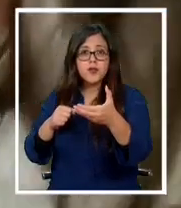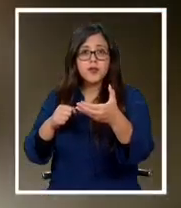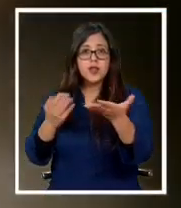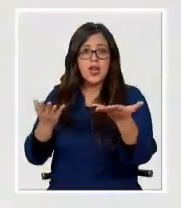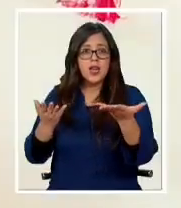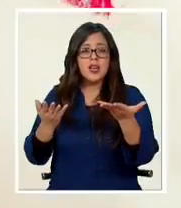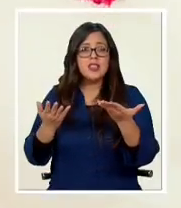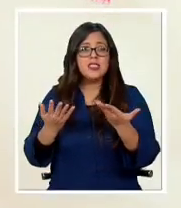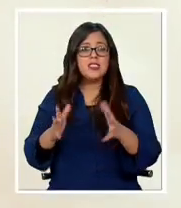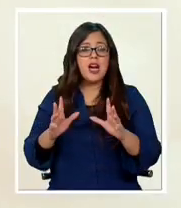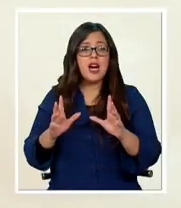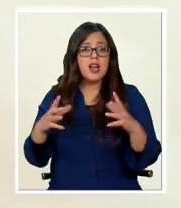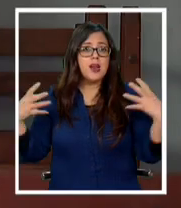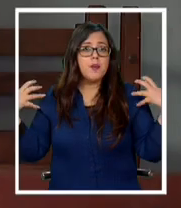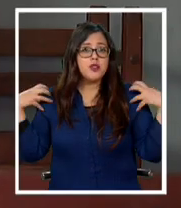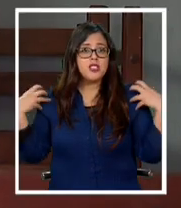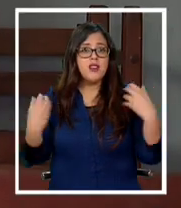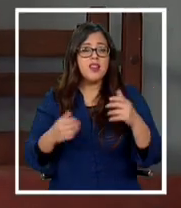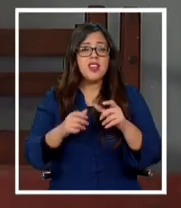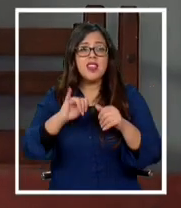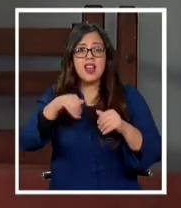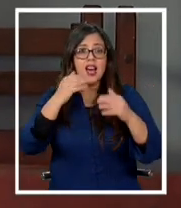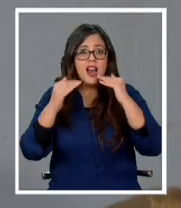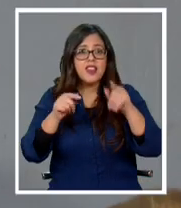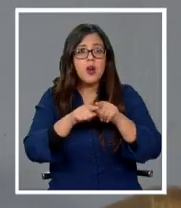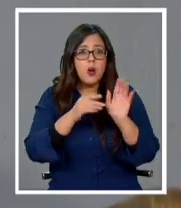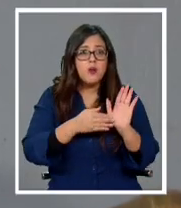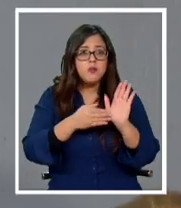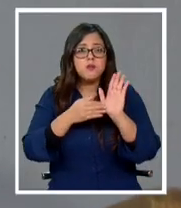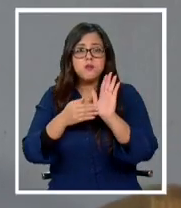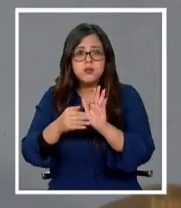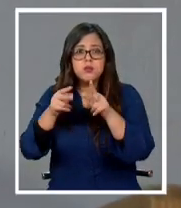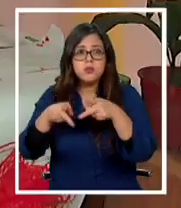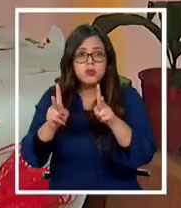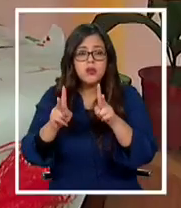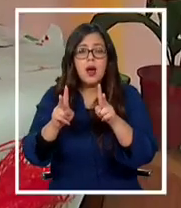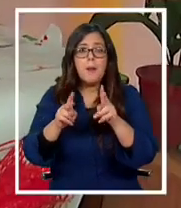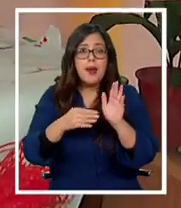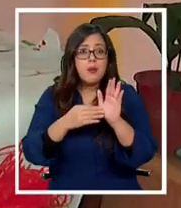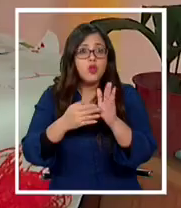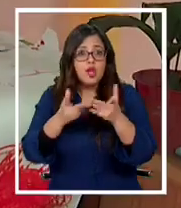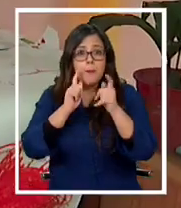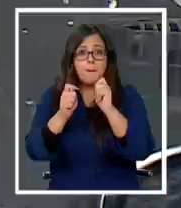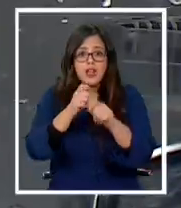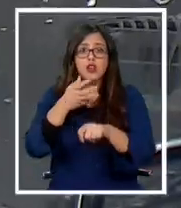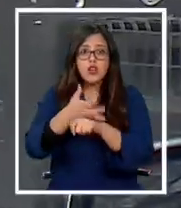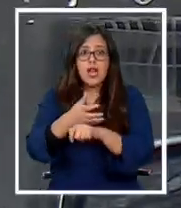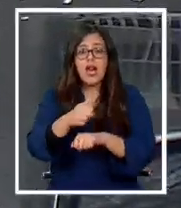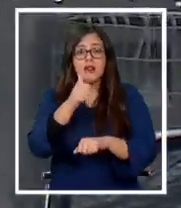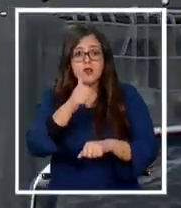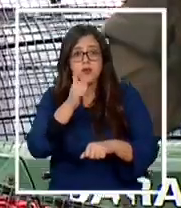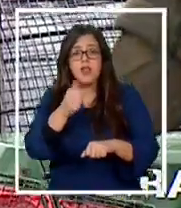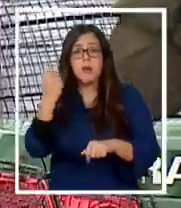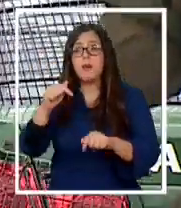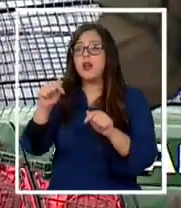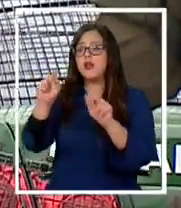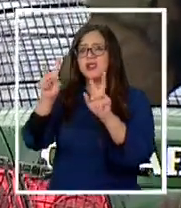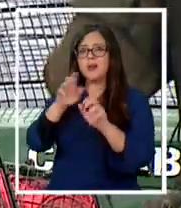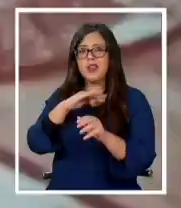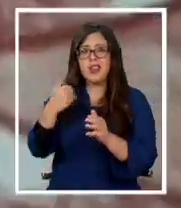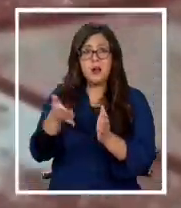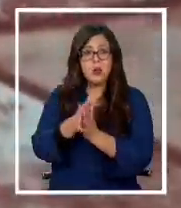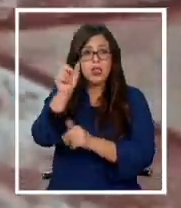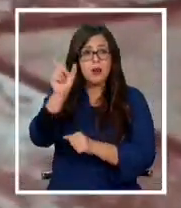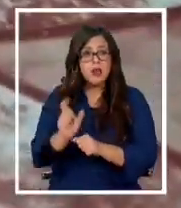del jardín, quien autorizó la exhibición para graficar el peligro real que viven a diario. En cuanto al homicidio, todavía no hay